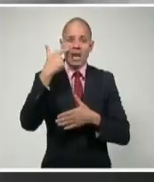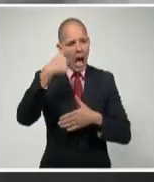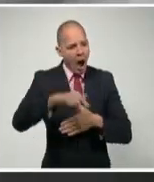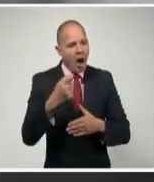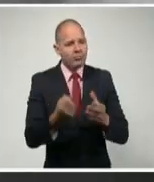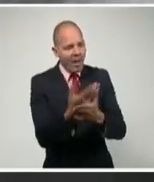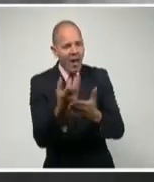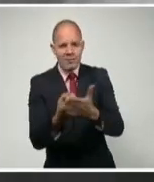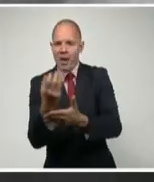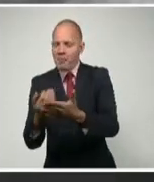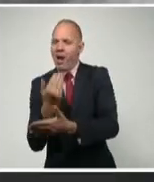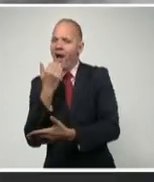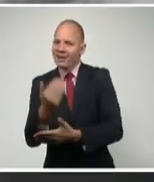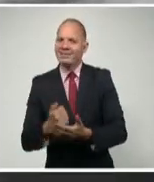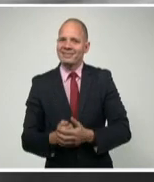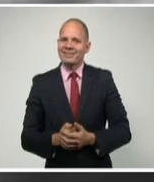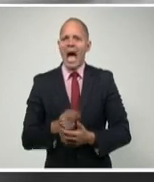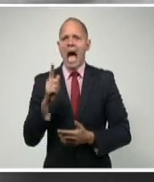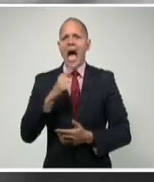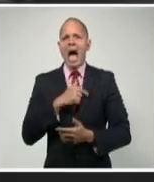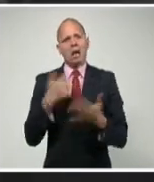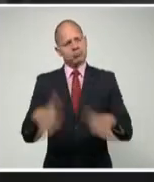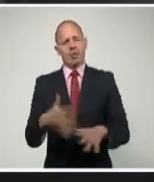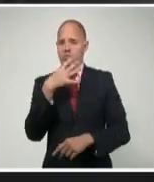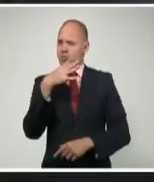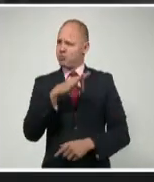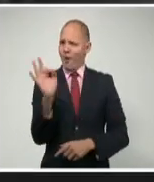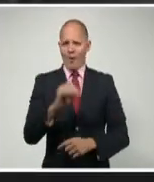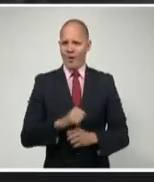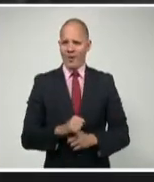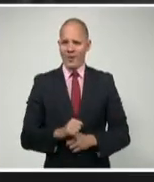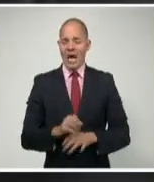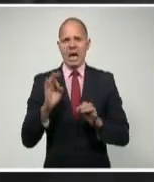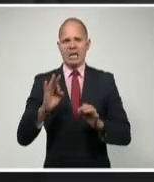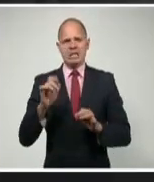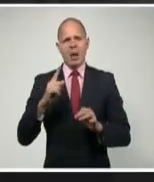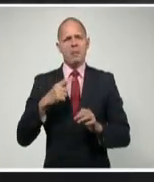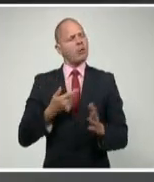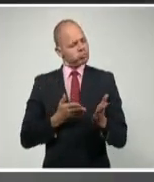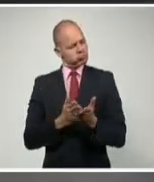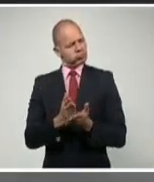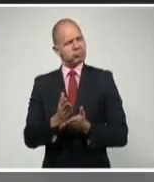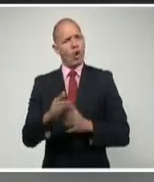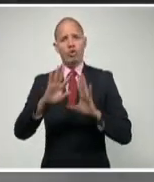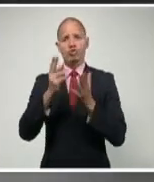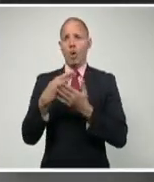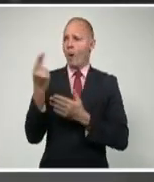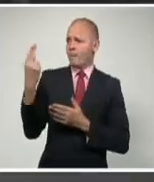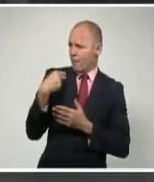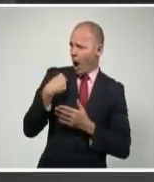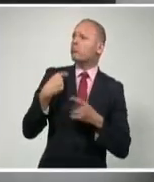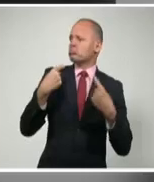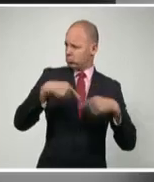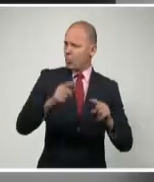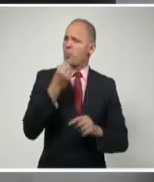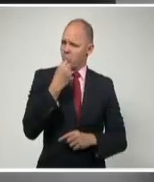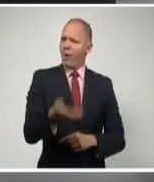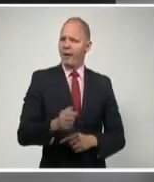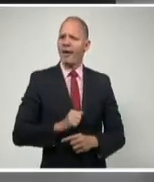Mujer sin límites ni miedos, pues nunca encontró obstáculos para cumplir cuanta tarea le fue asignada o que ella misma